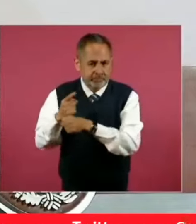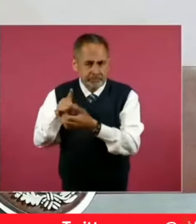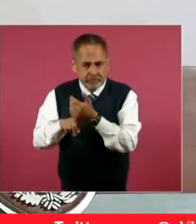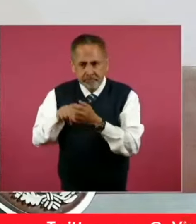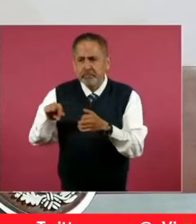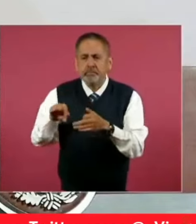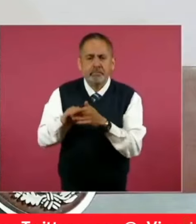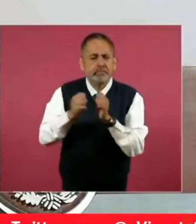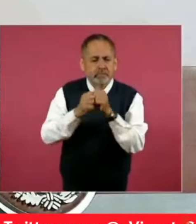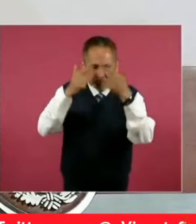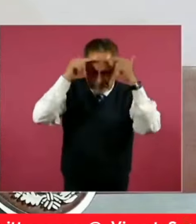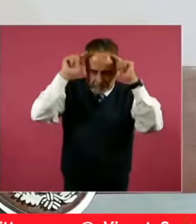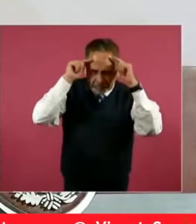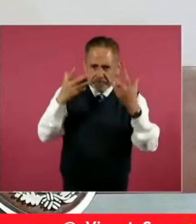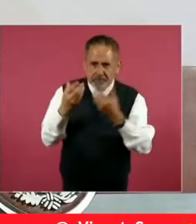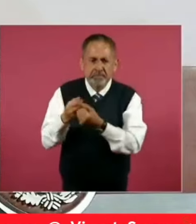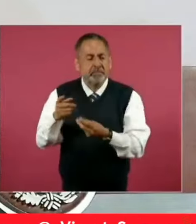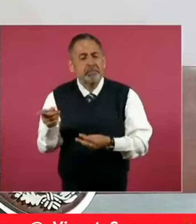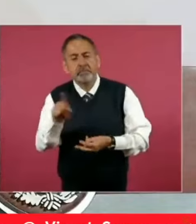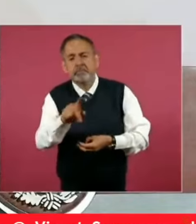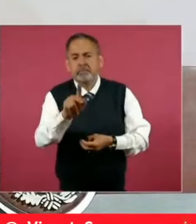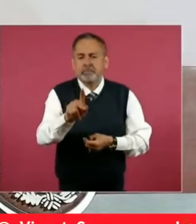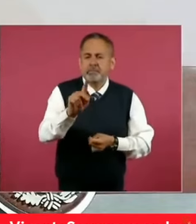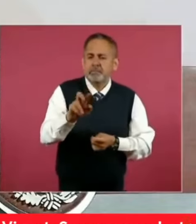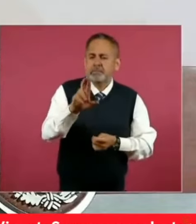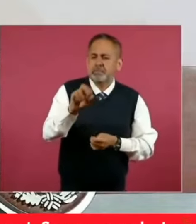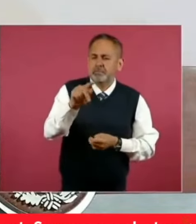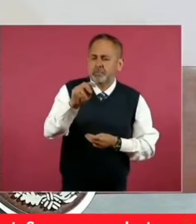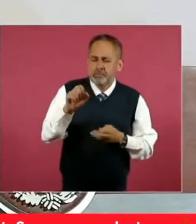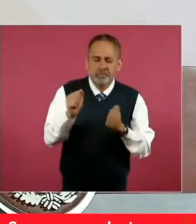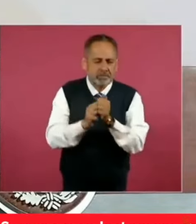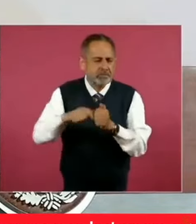de Marina, el fuerte de Perote con el gobierno